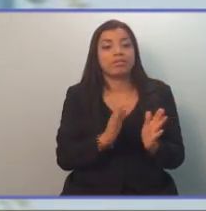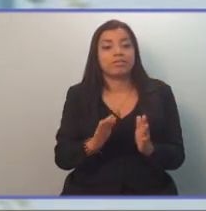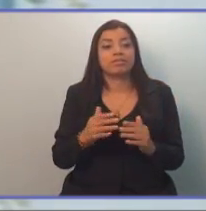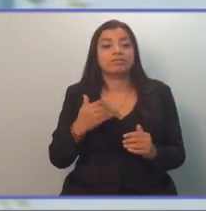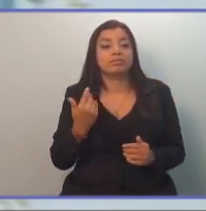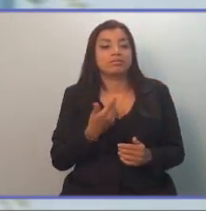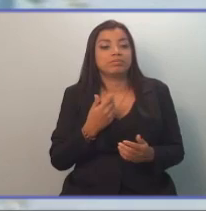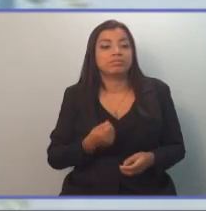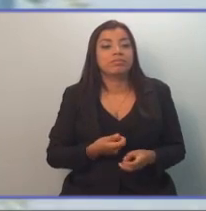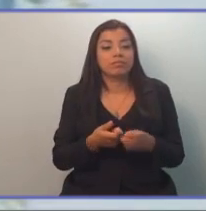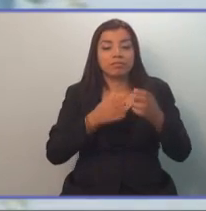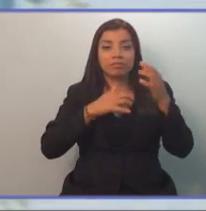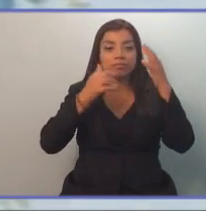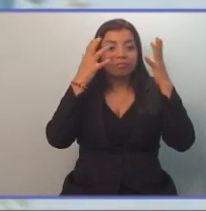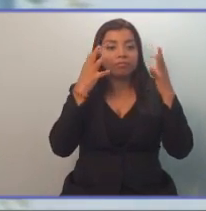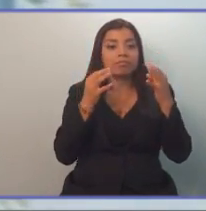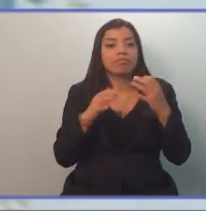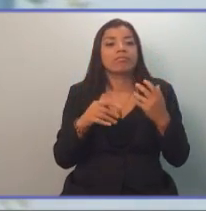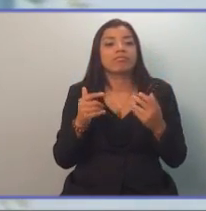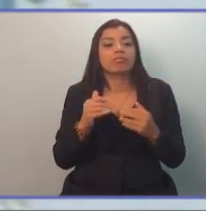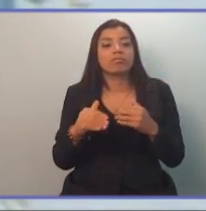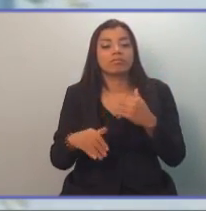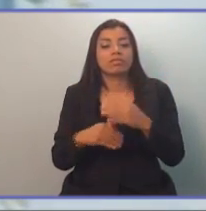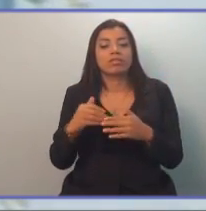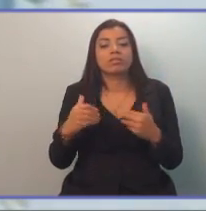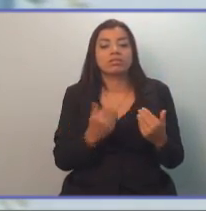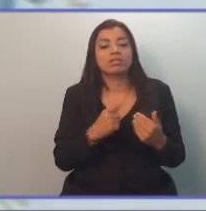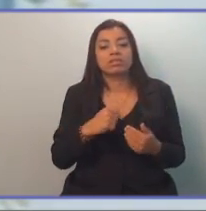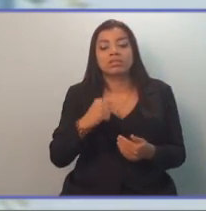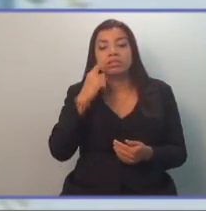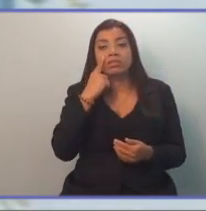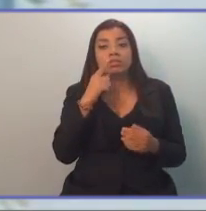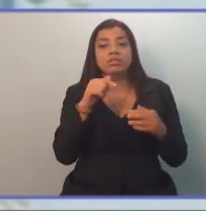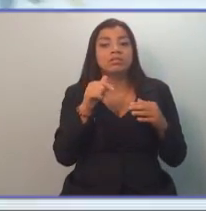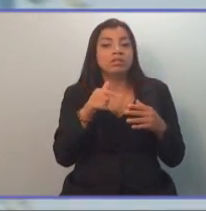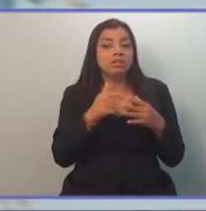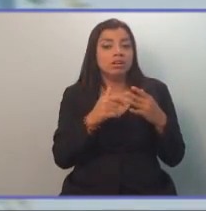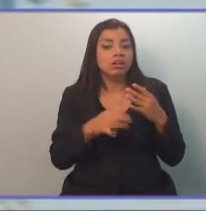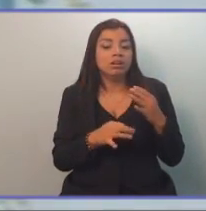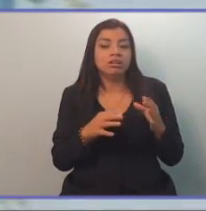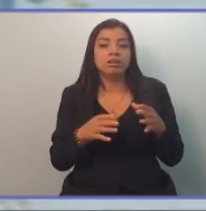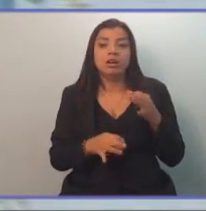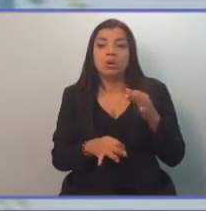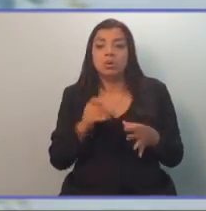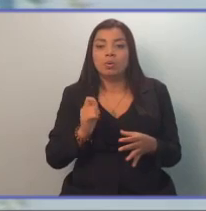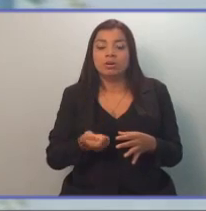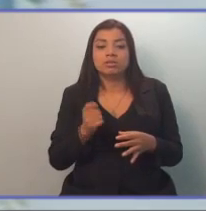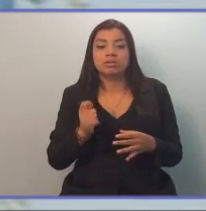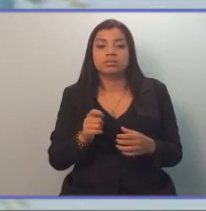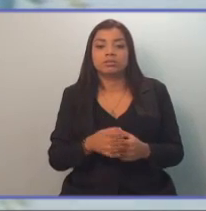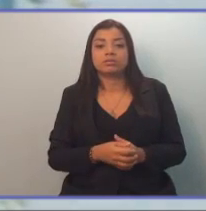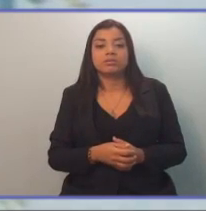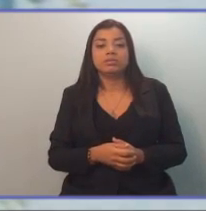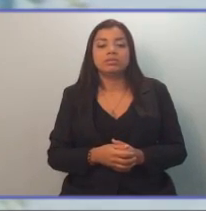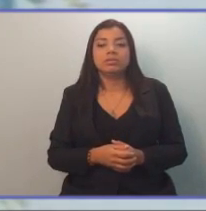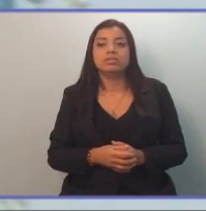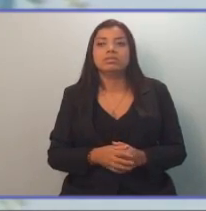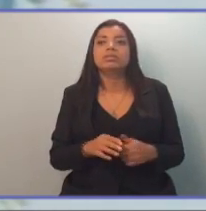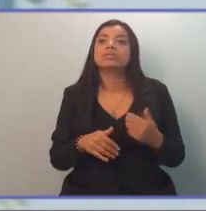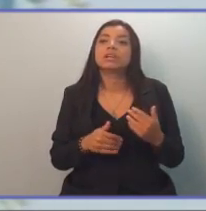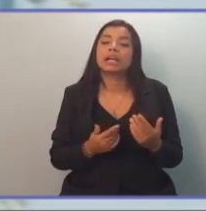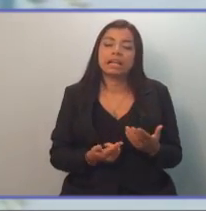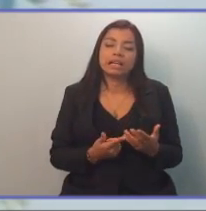se decidió de que aquellas áreas que eran jurisdiccionales se les regresara a los jueces y únicamente conservar las